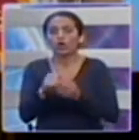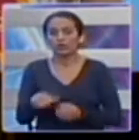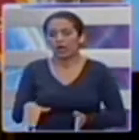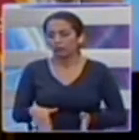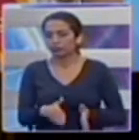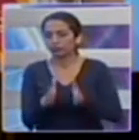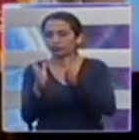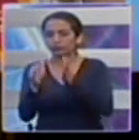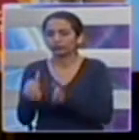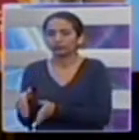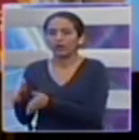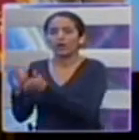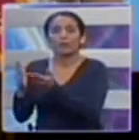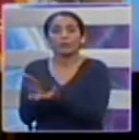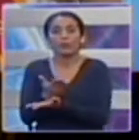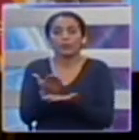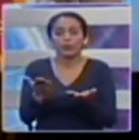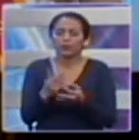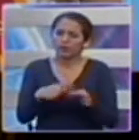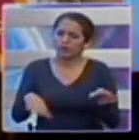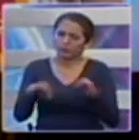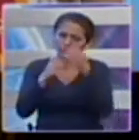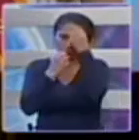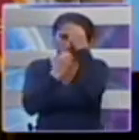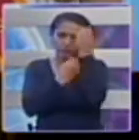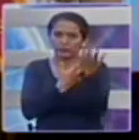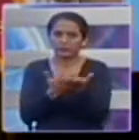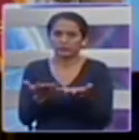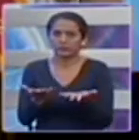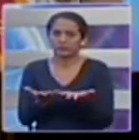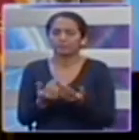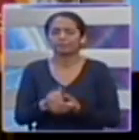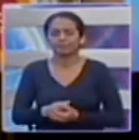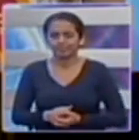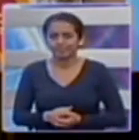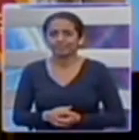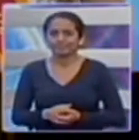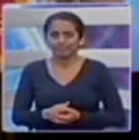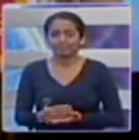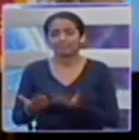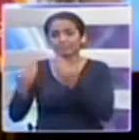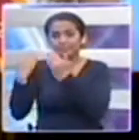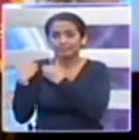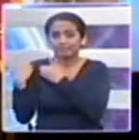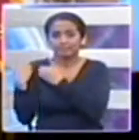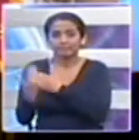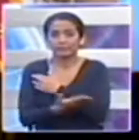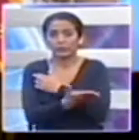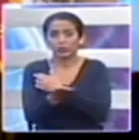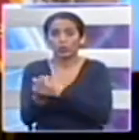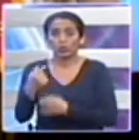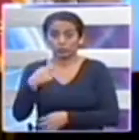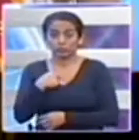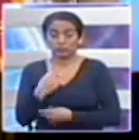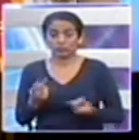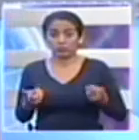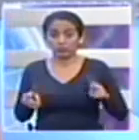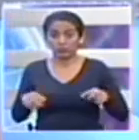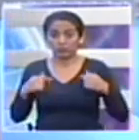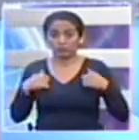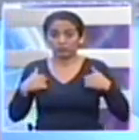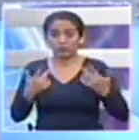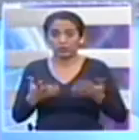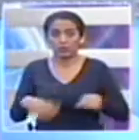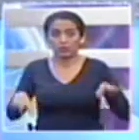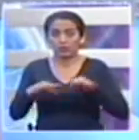dónde tiene que dirigirse, por dónde tiene que movilizarse. Sí, un poco, básicamente. Yo creo que es una responsabilidad de todos, probablemente me incluyo un poco. Siempre hay mucho